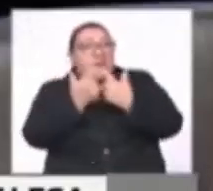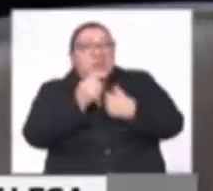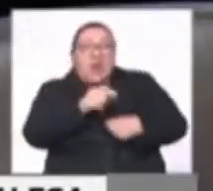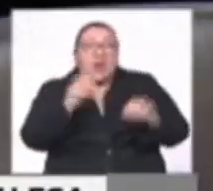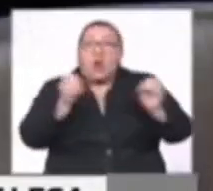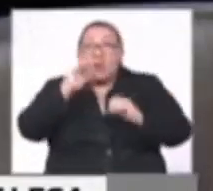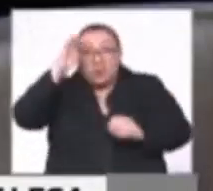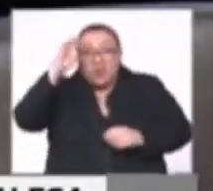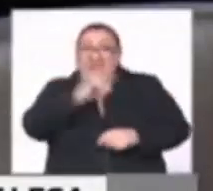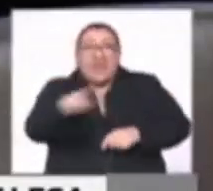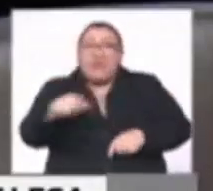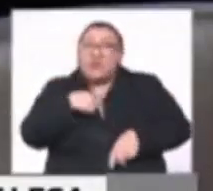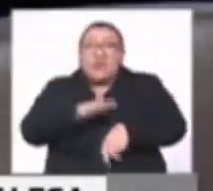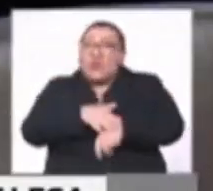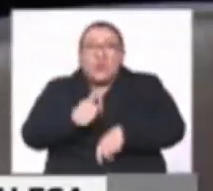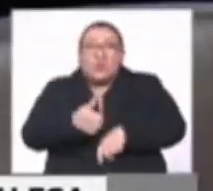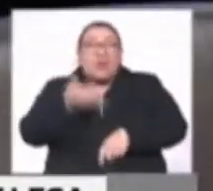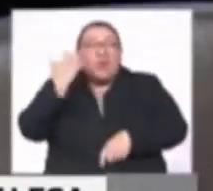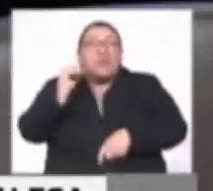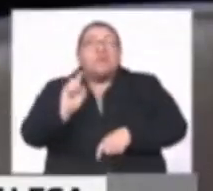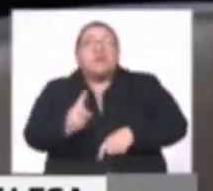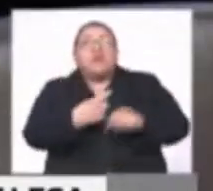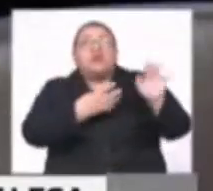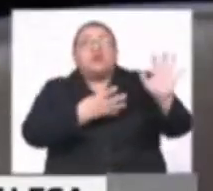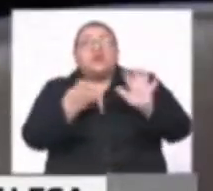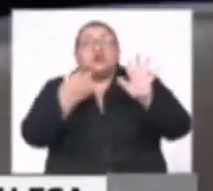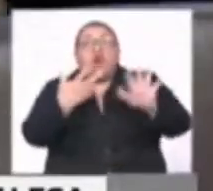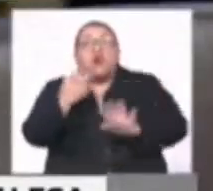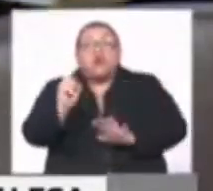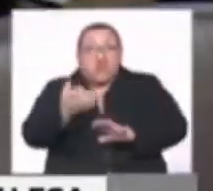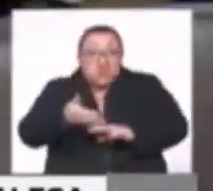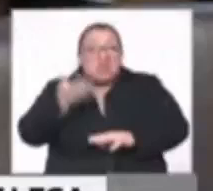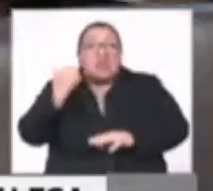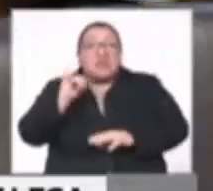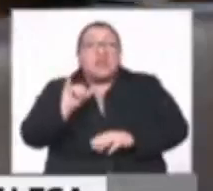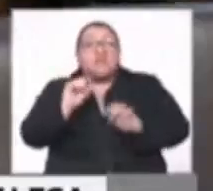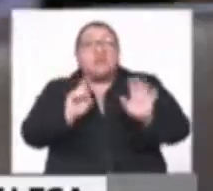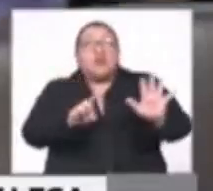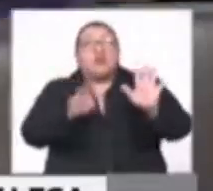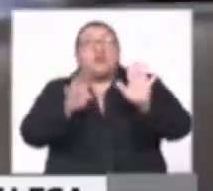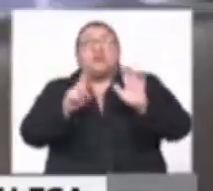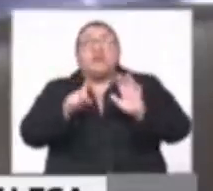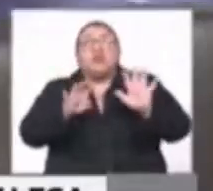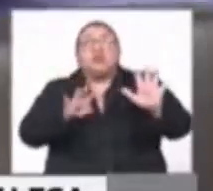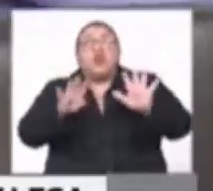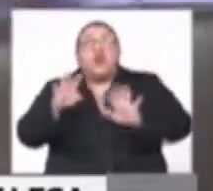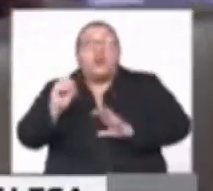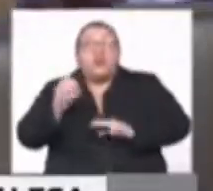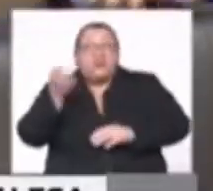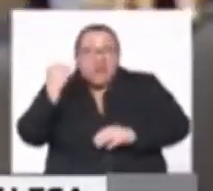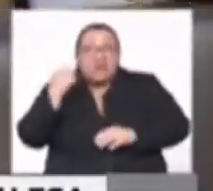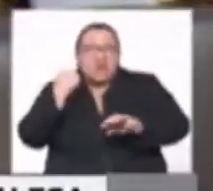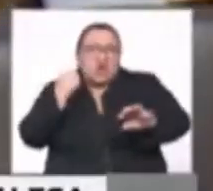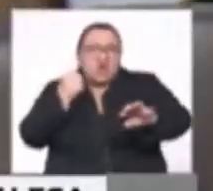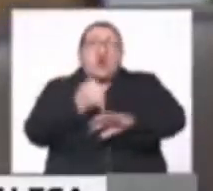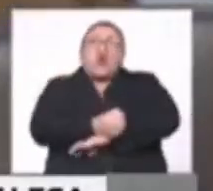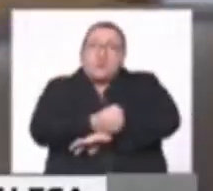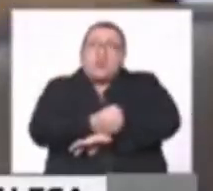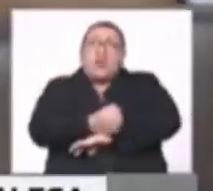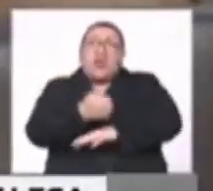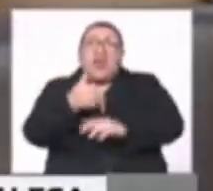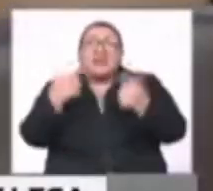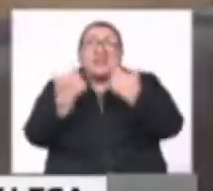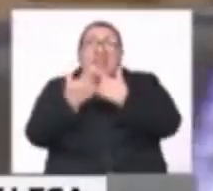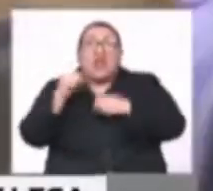policías que en las décadas de 1980 y 1990 derrotaron al